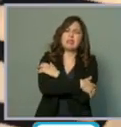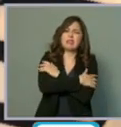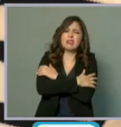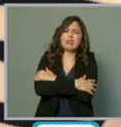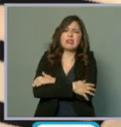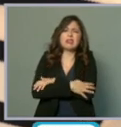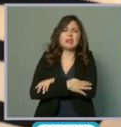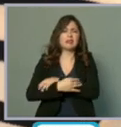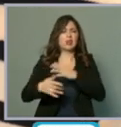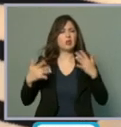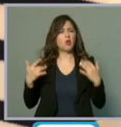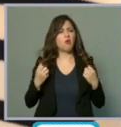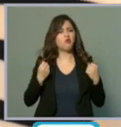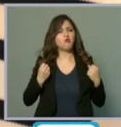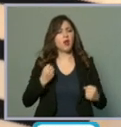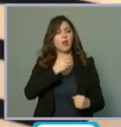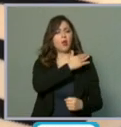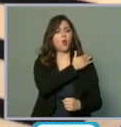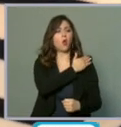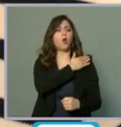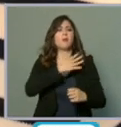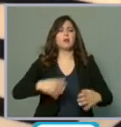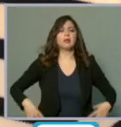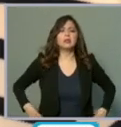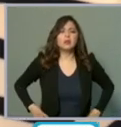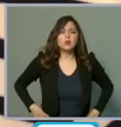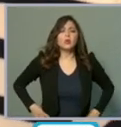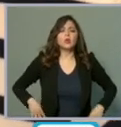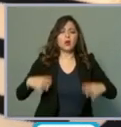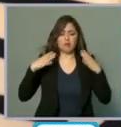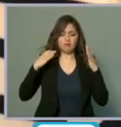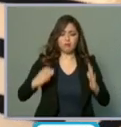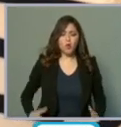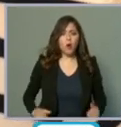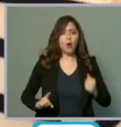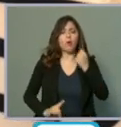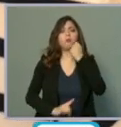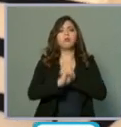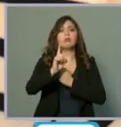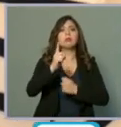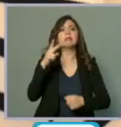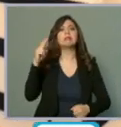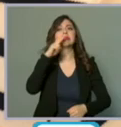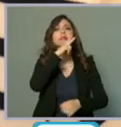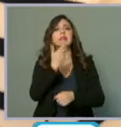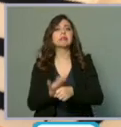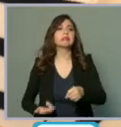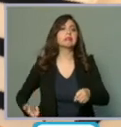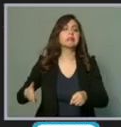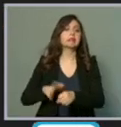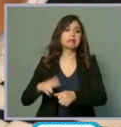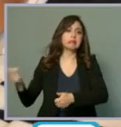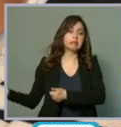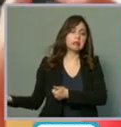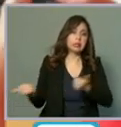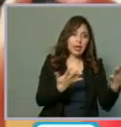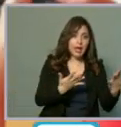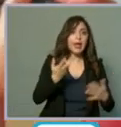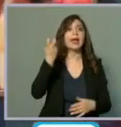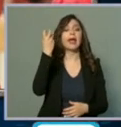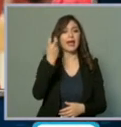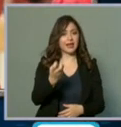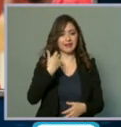tener en los hombros o en la cintura, en el tórax en general. Ay, Dios. Esto afortunadamente ha ayudado, como les digo, a disminuir la obesidad